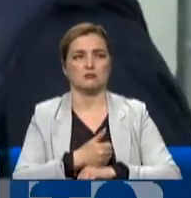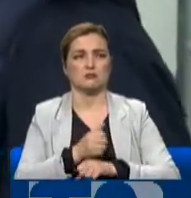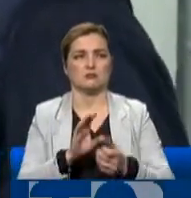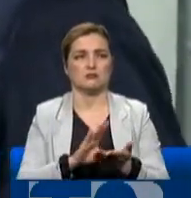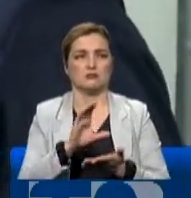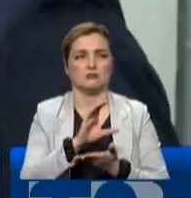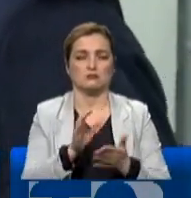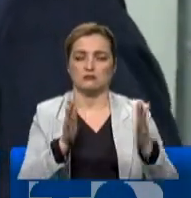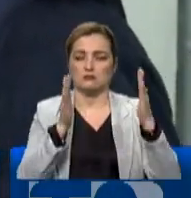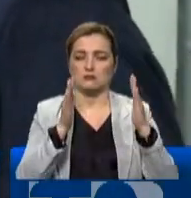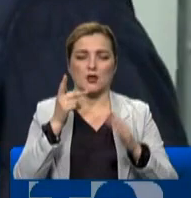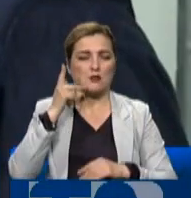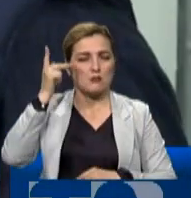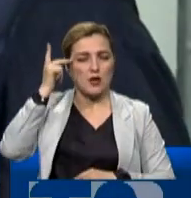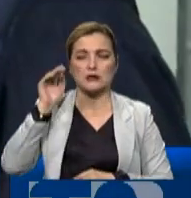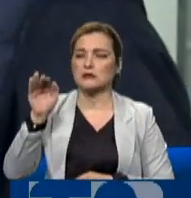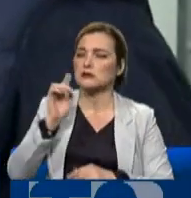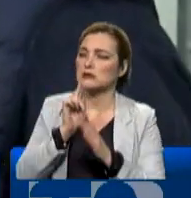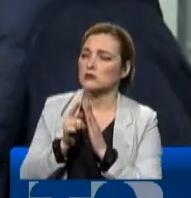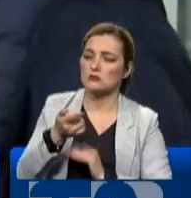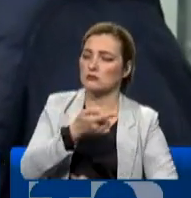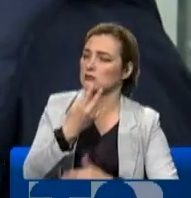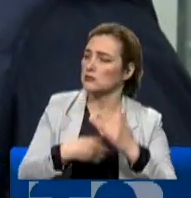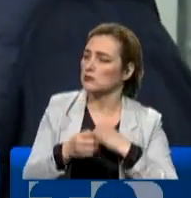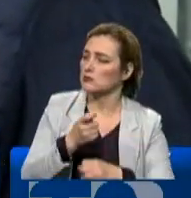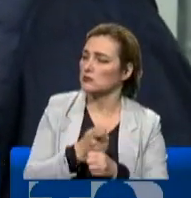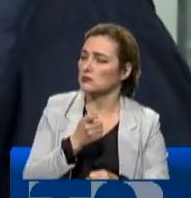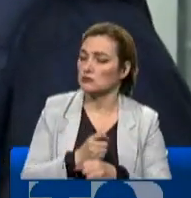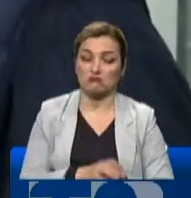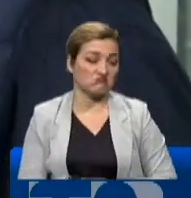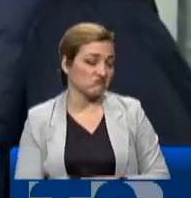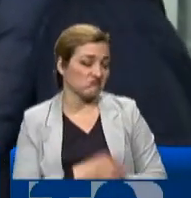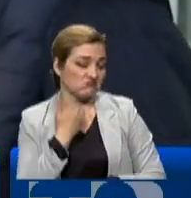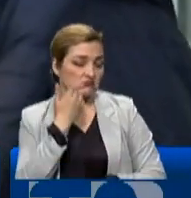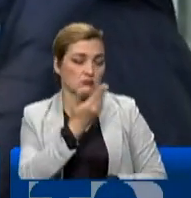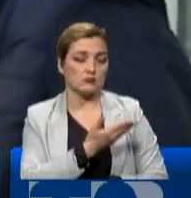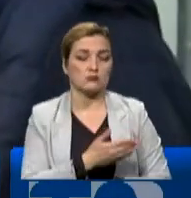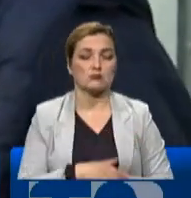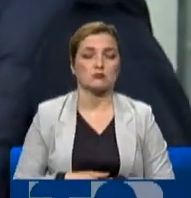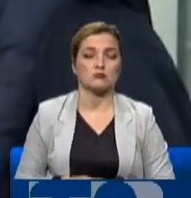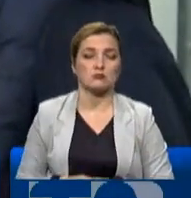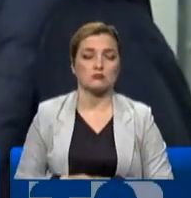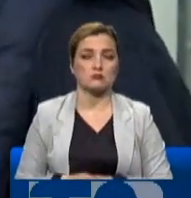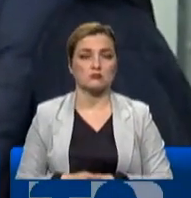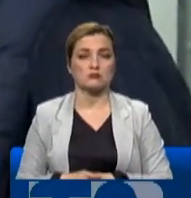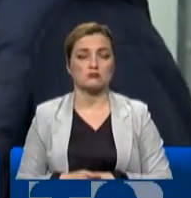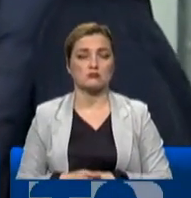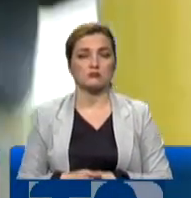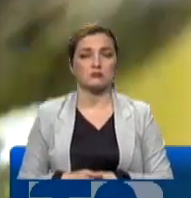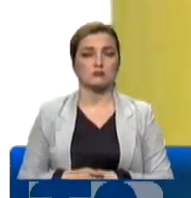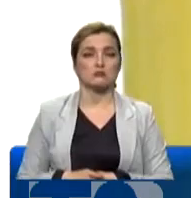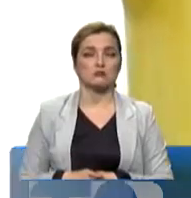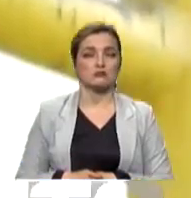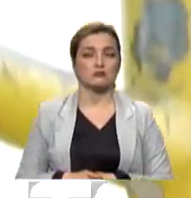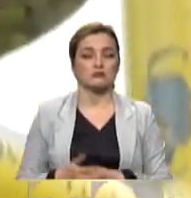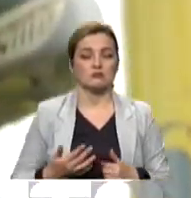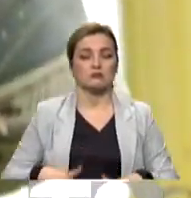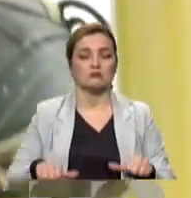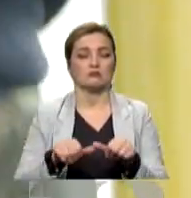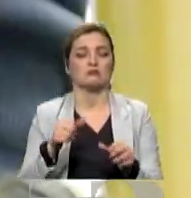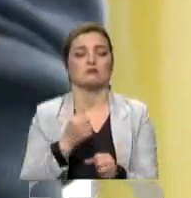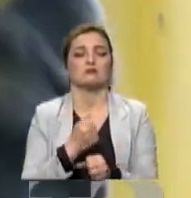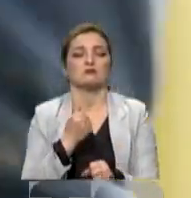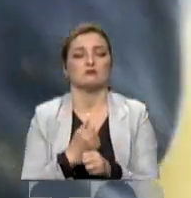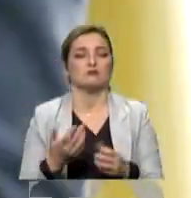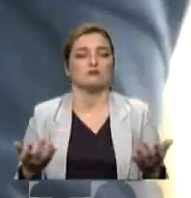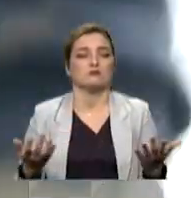toman en cuenta cuando los papás van y denuncian que los hijos están siendo violentados, que sufren de acoso escolar, de bullying. Las áreas que se debe